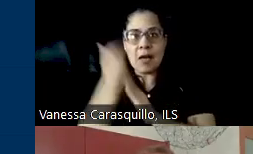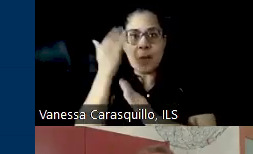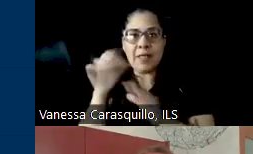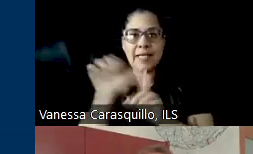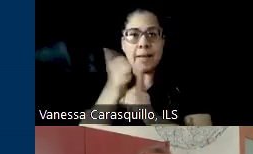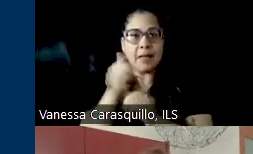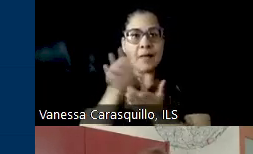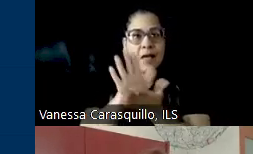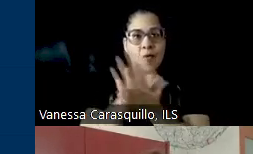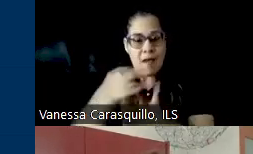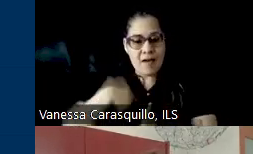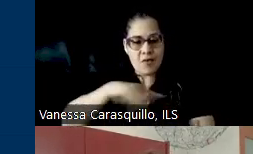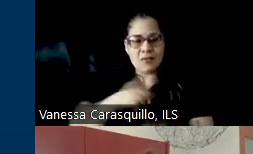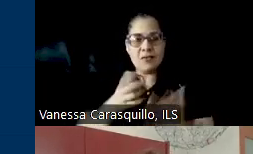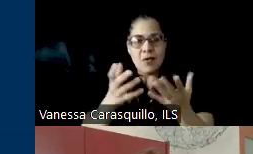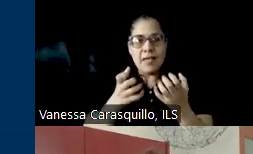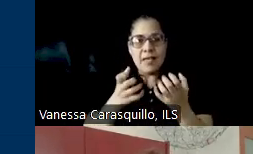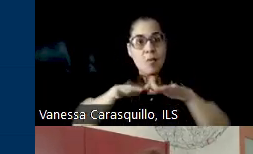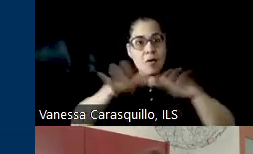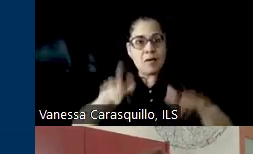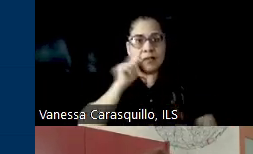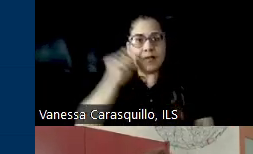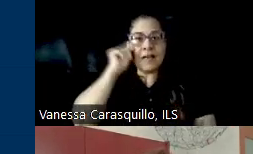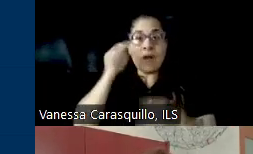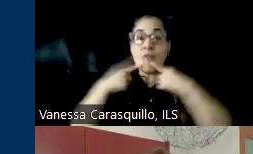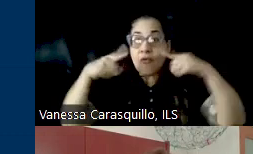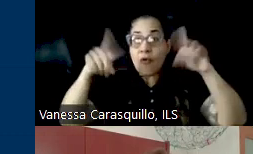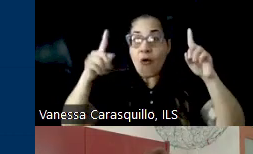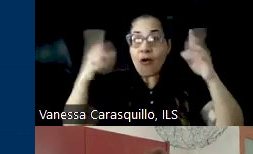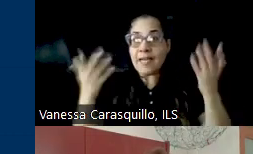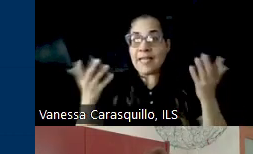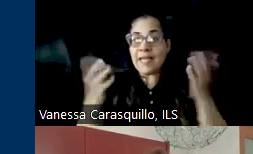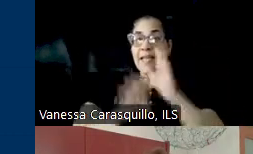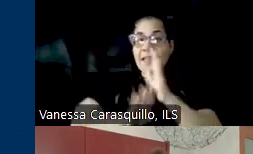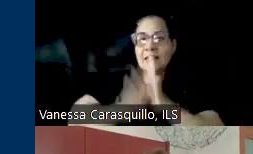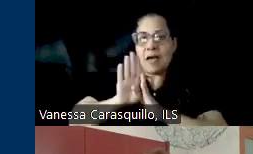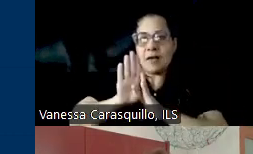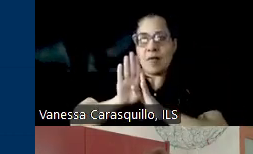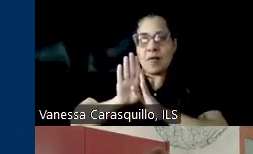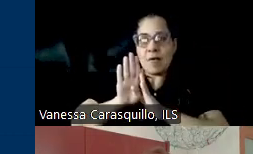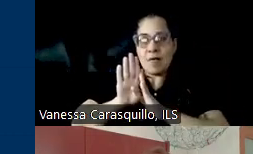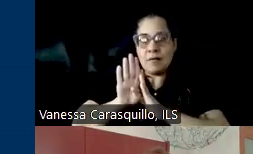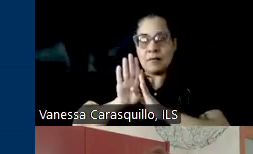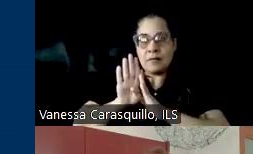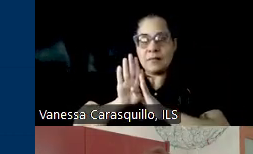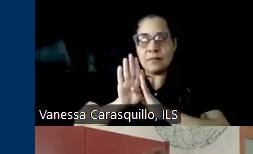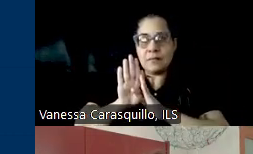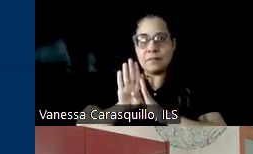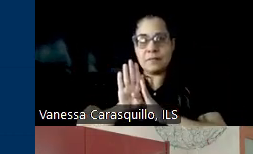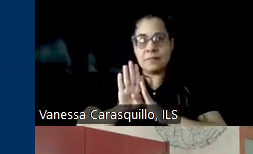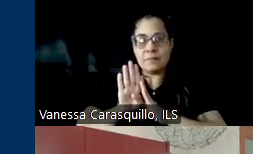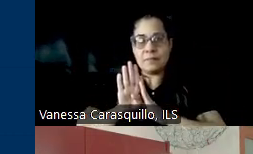queremos? Que nuestros niños y adolescentes logren el desarrollo de